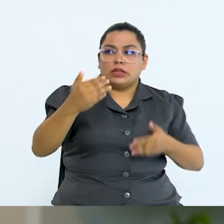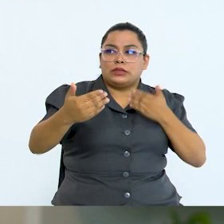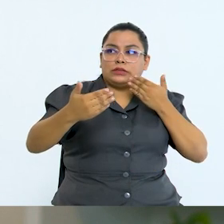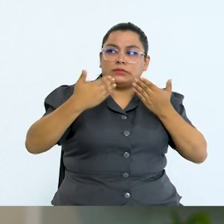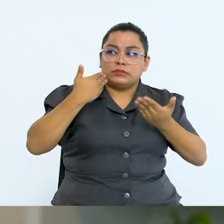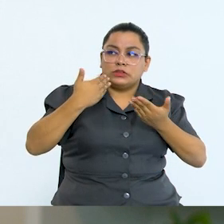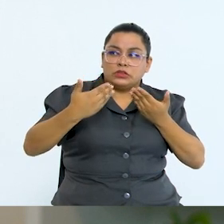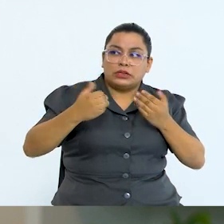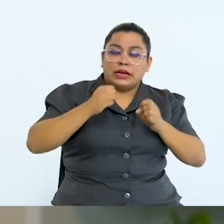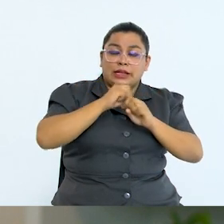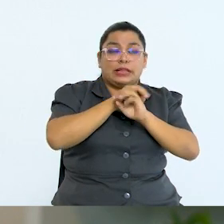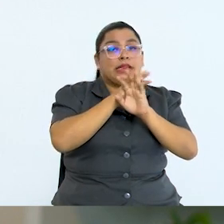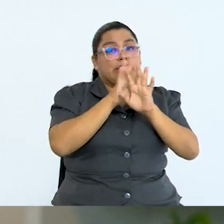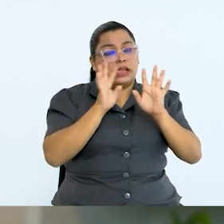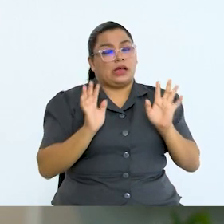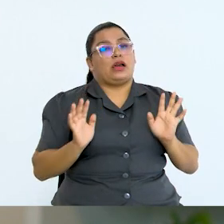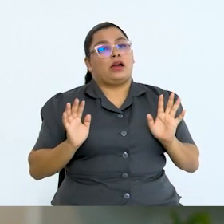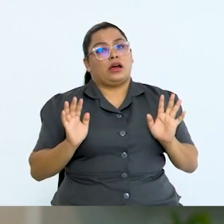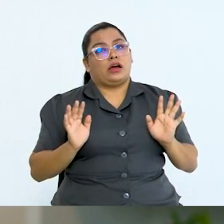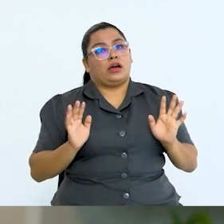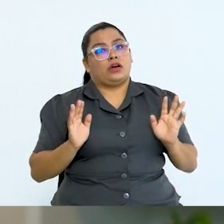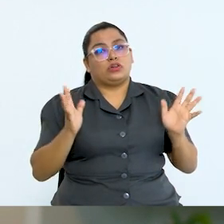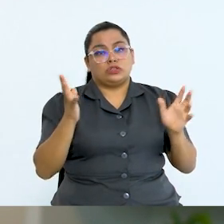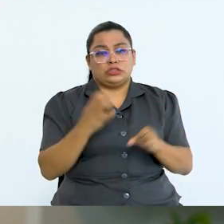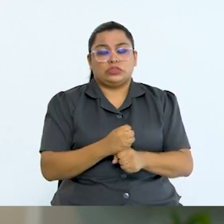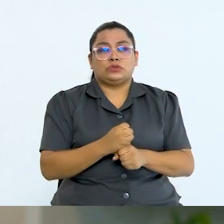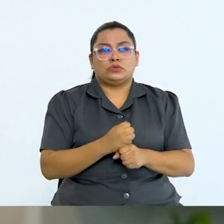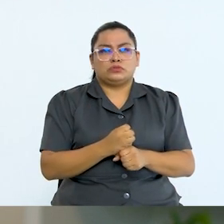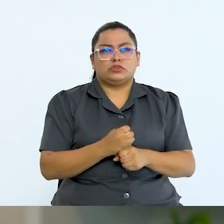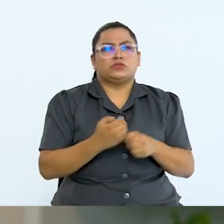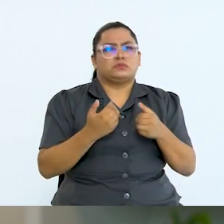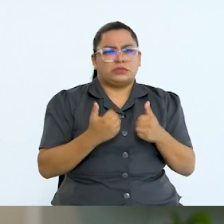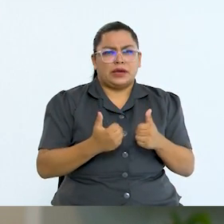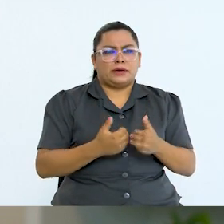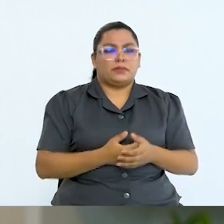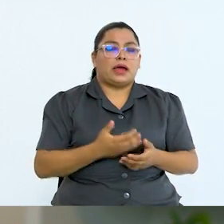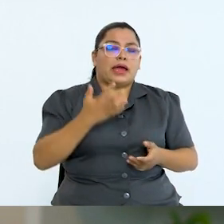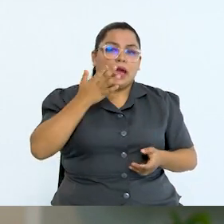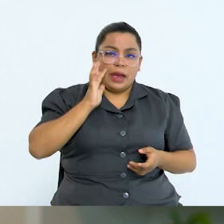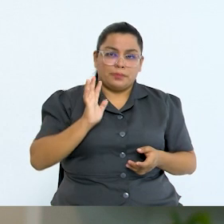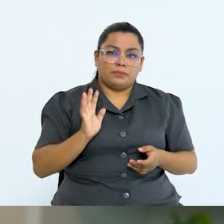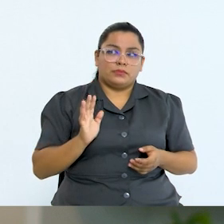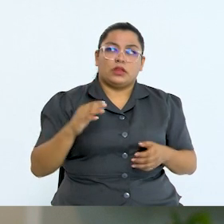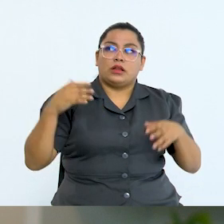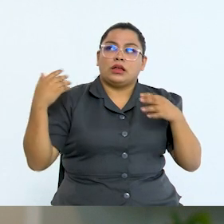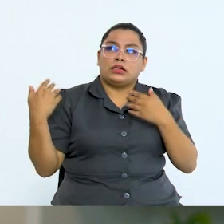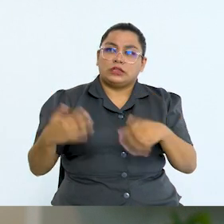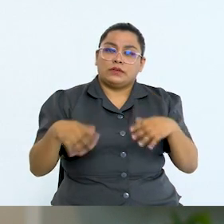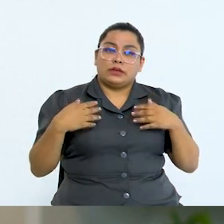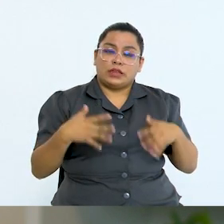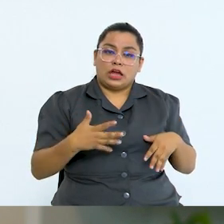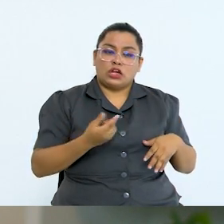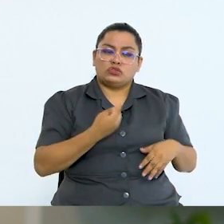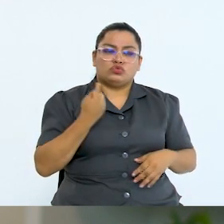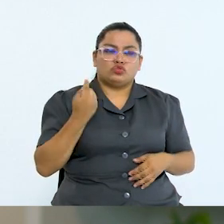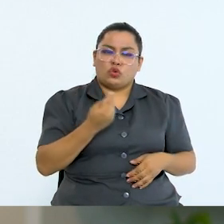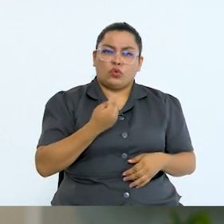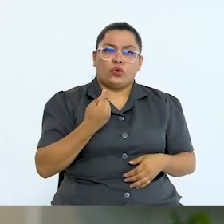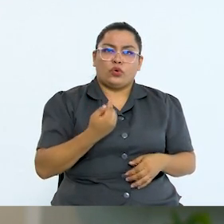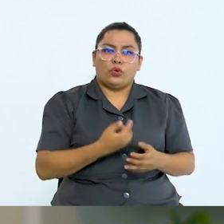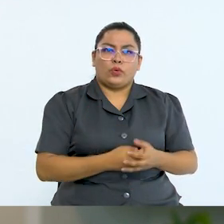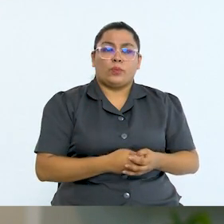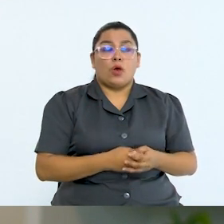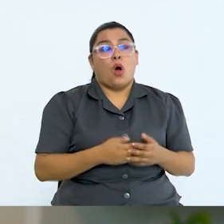forma clara y breve. Por ejemplo, si la actividad se realizará de forma individual o